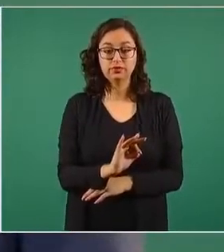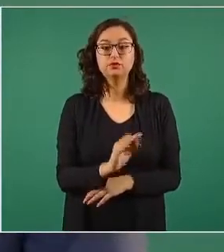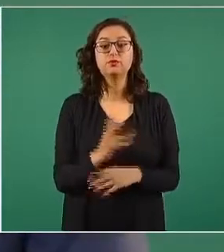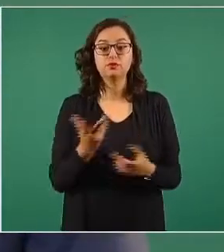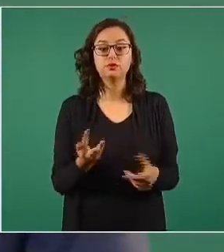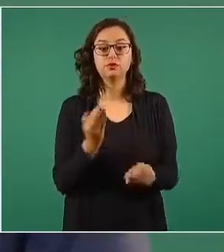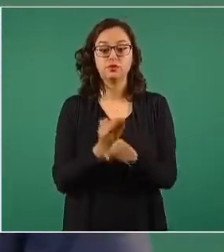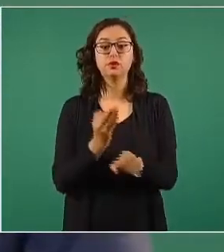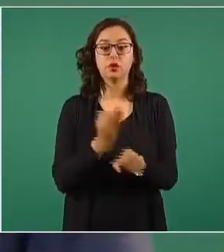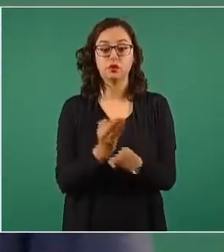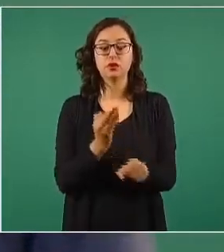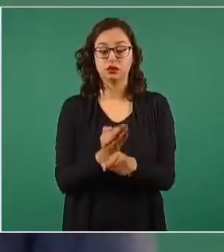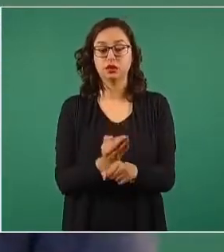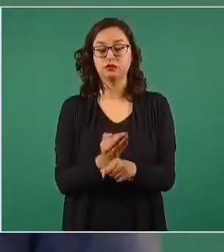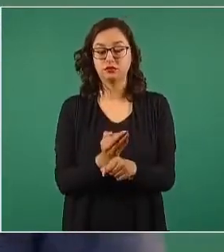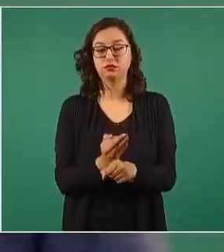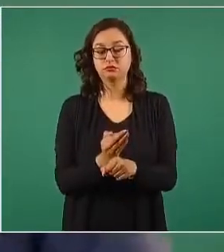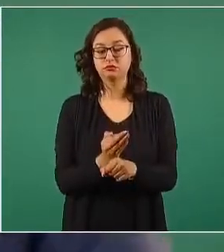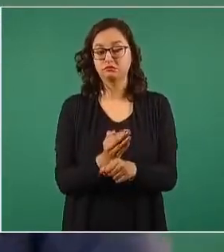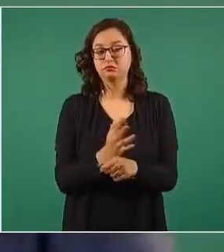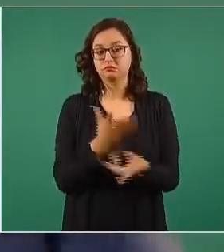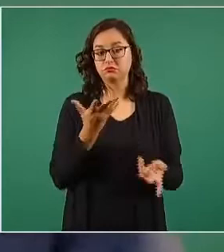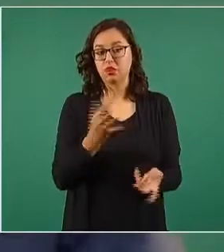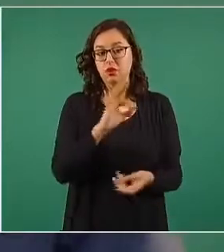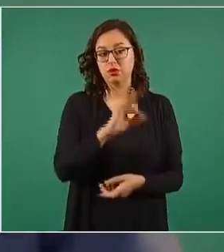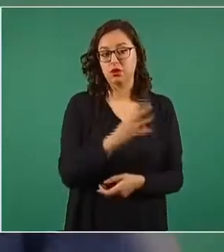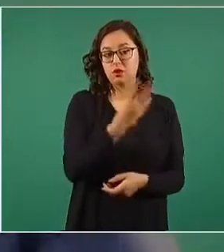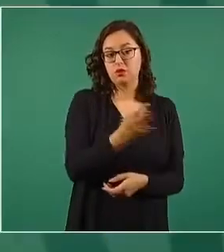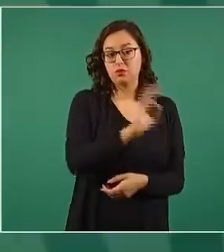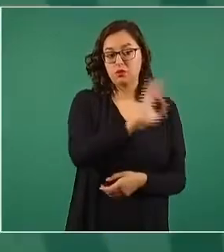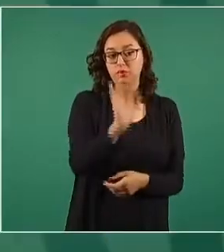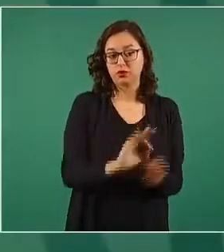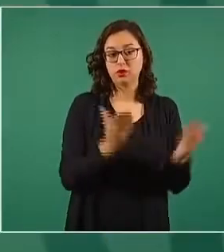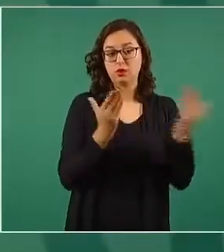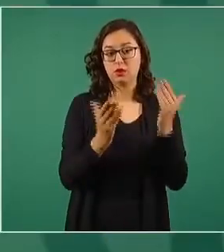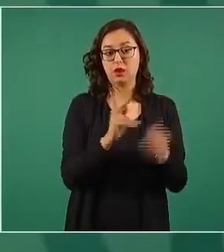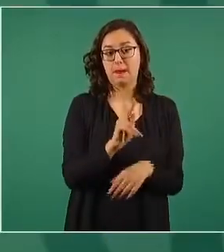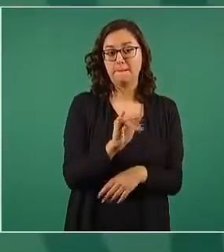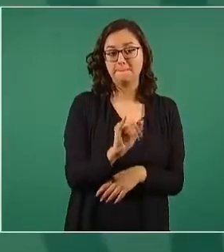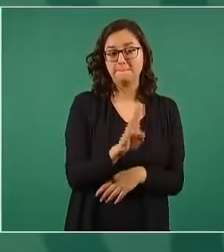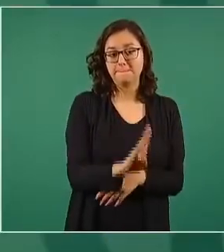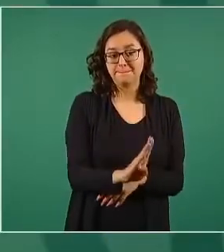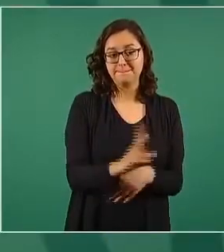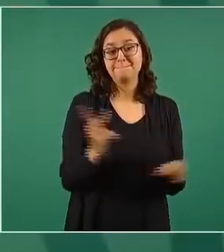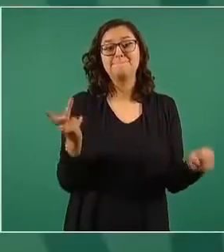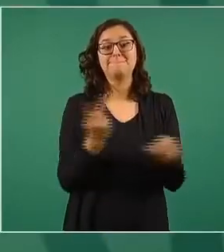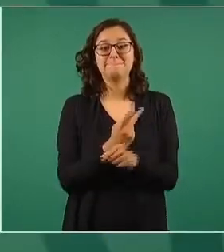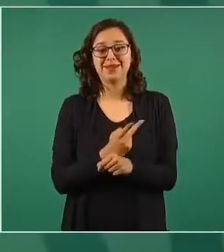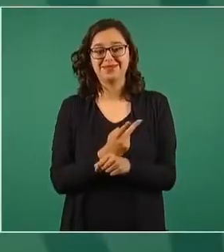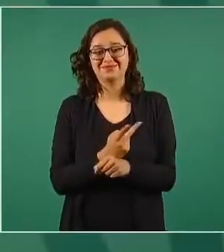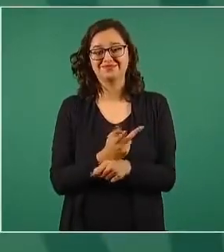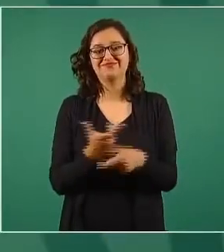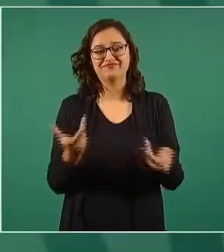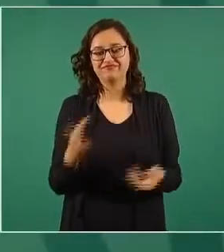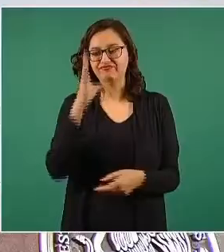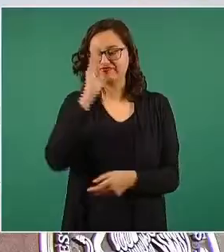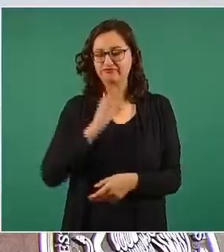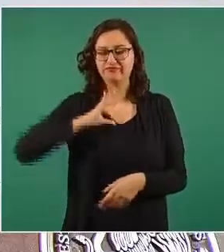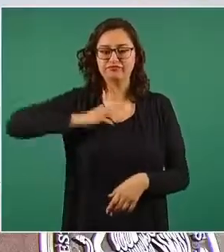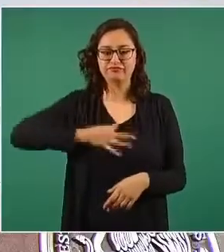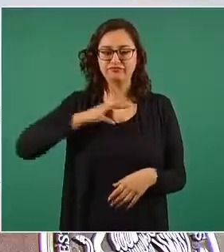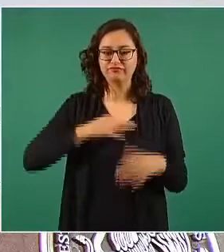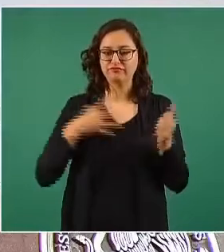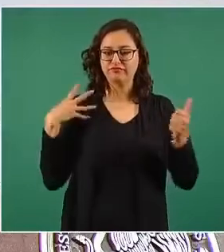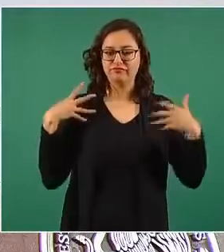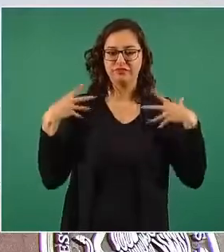Así está nuestra economía. Y con la caída del PIB, con la crisis, se